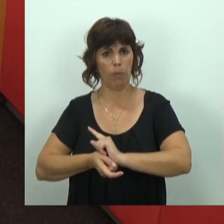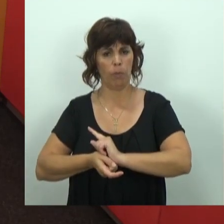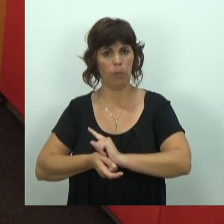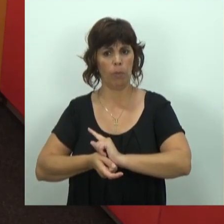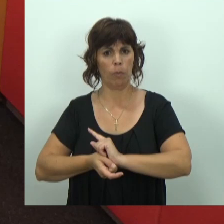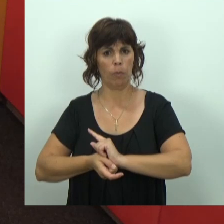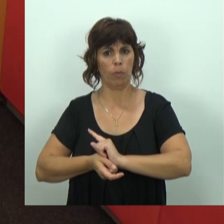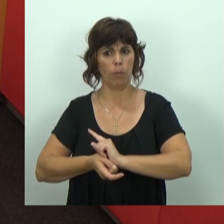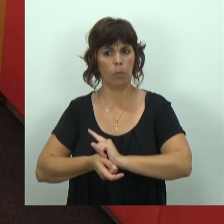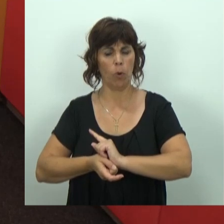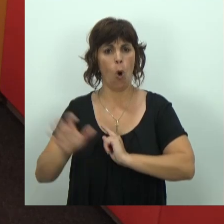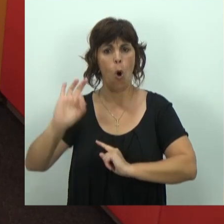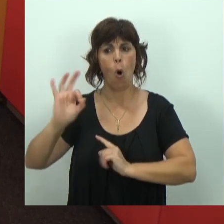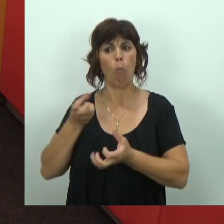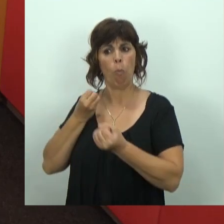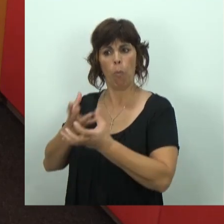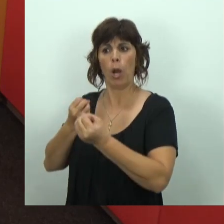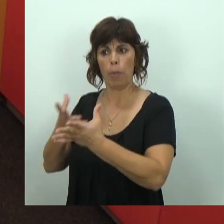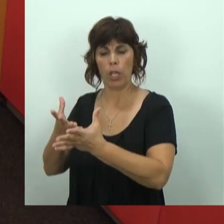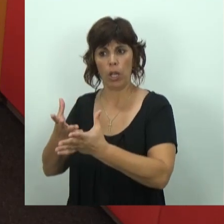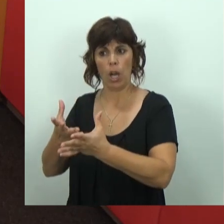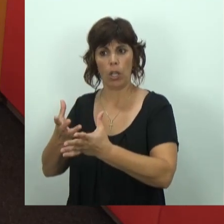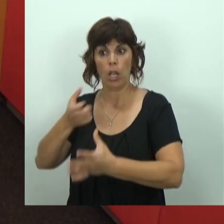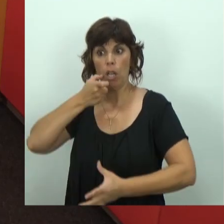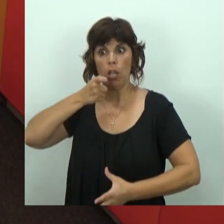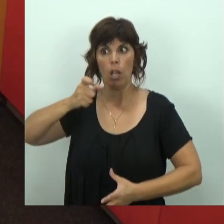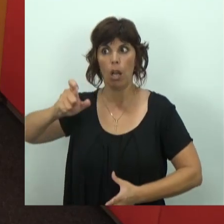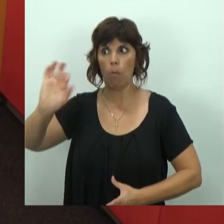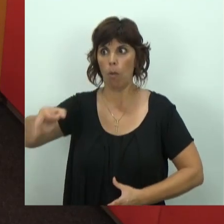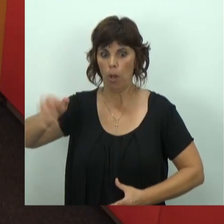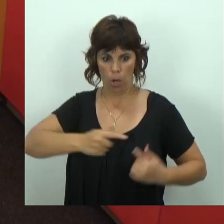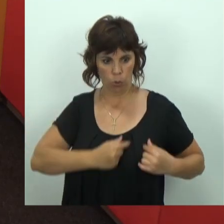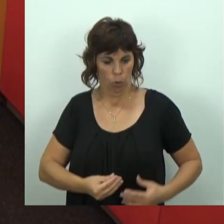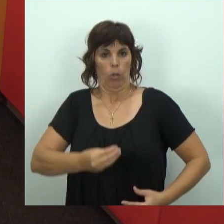la autoridad para predicar que la palabra de verdad toque los corazones,